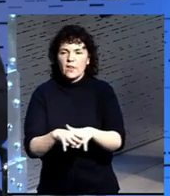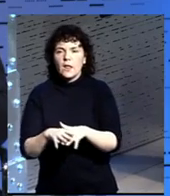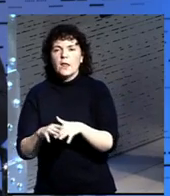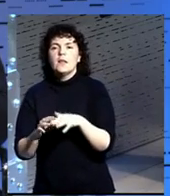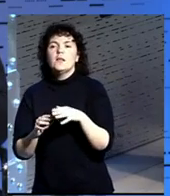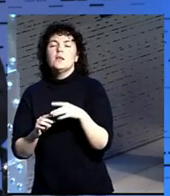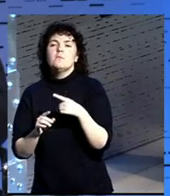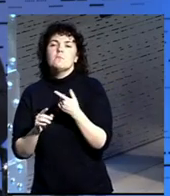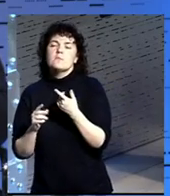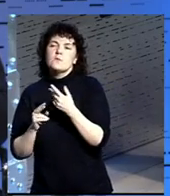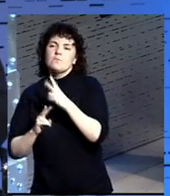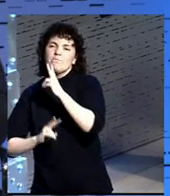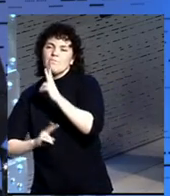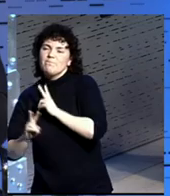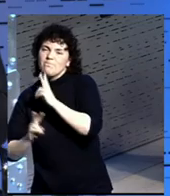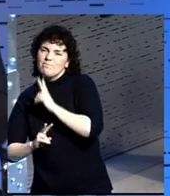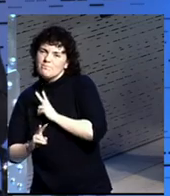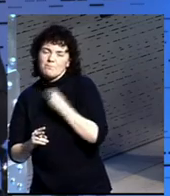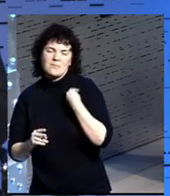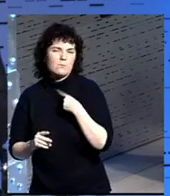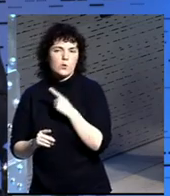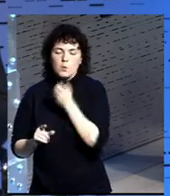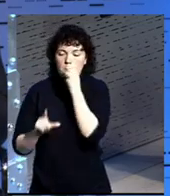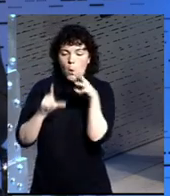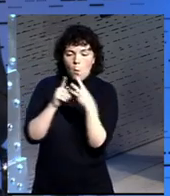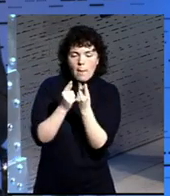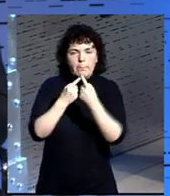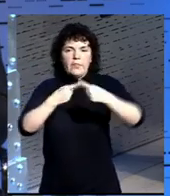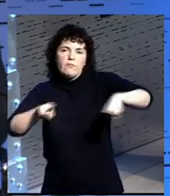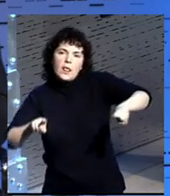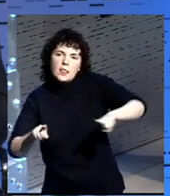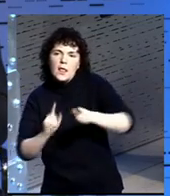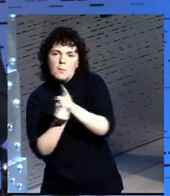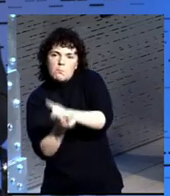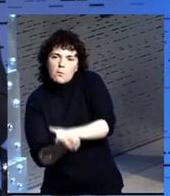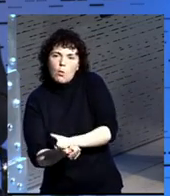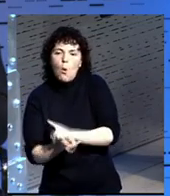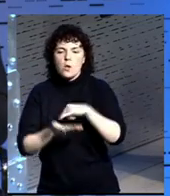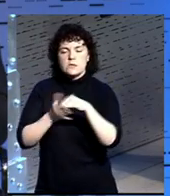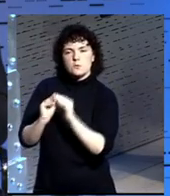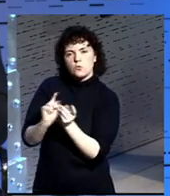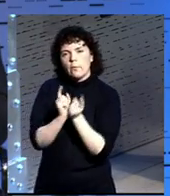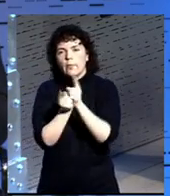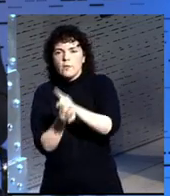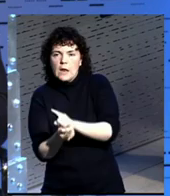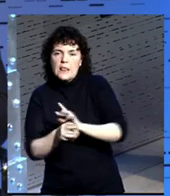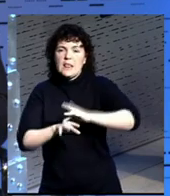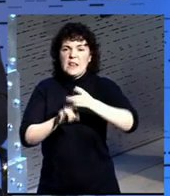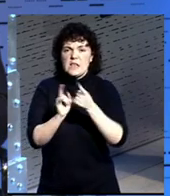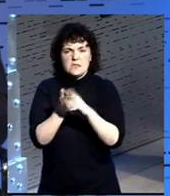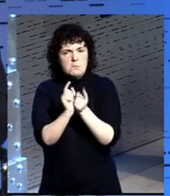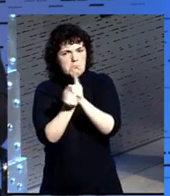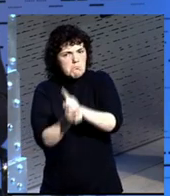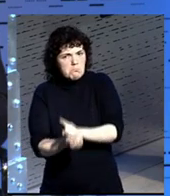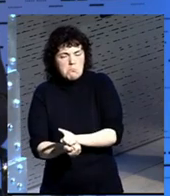nivel de contestación que le cambiemos su web o su sistema que usaba, el sistema digital que usaba